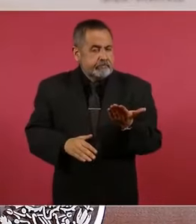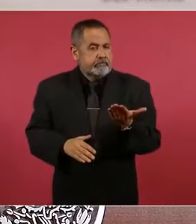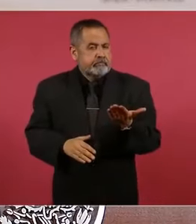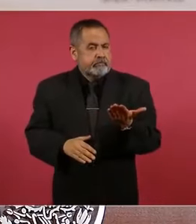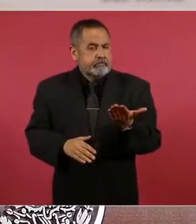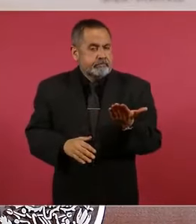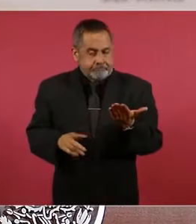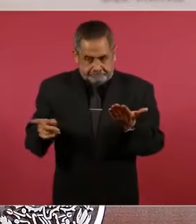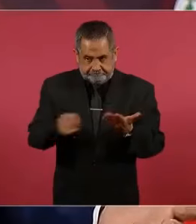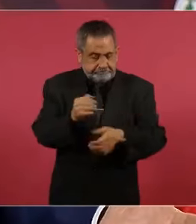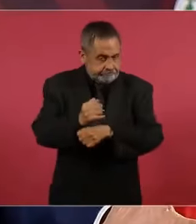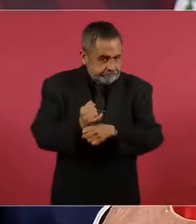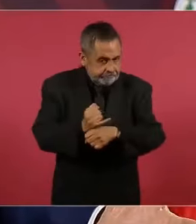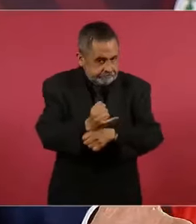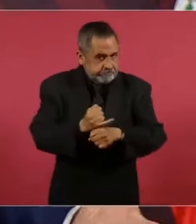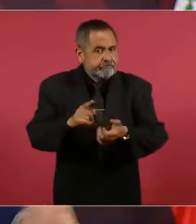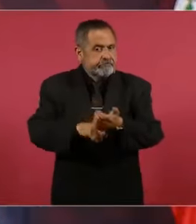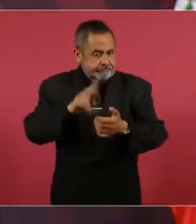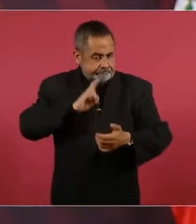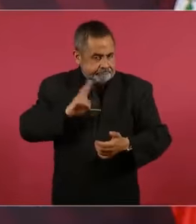pruebas, una investigación.